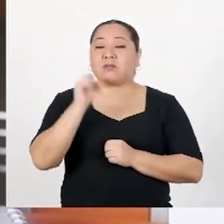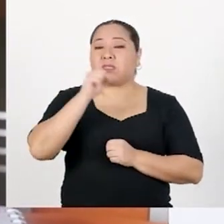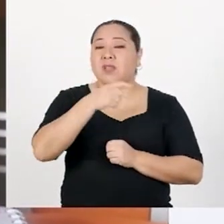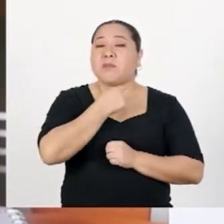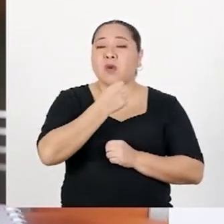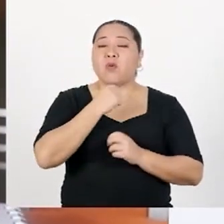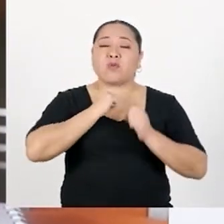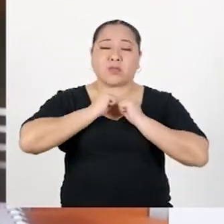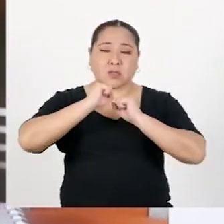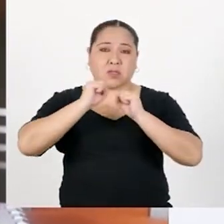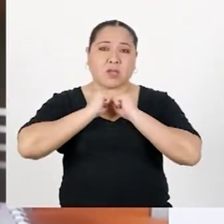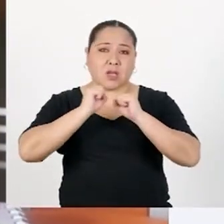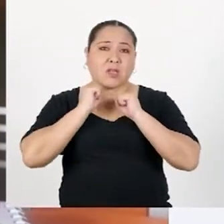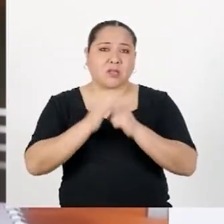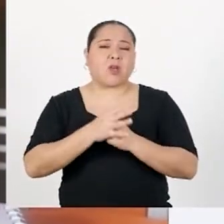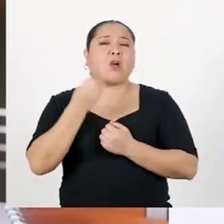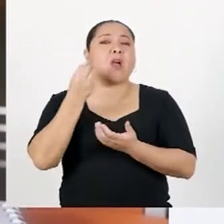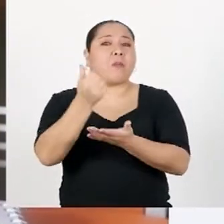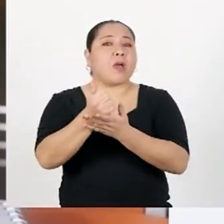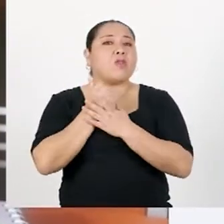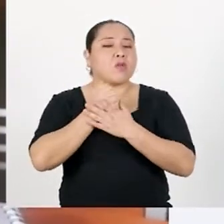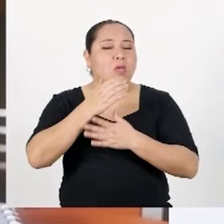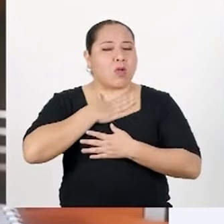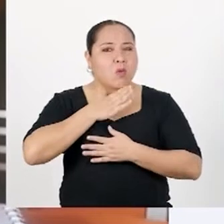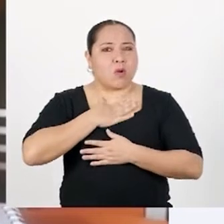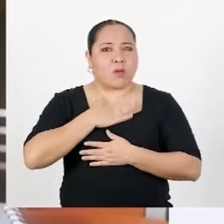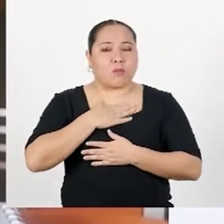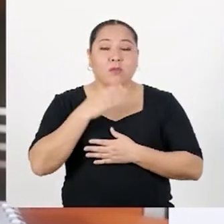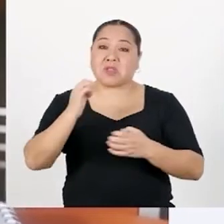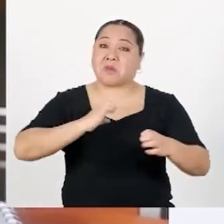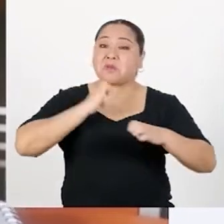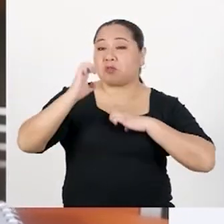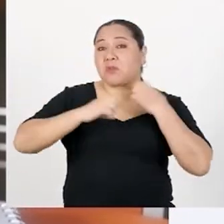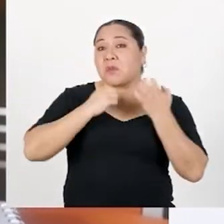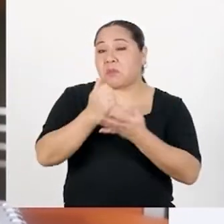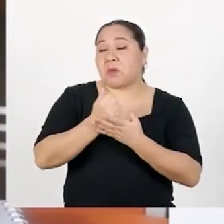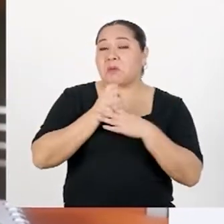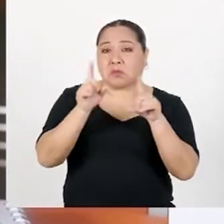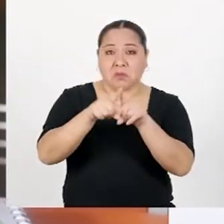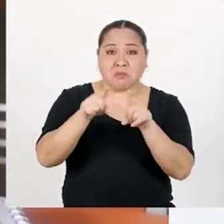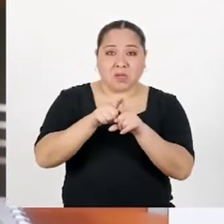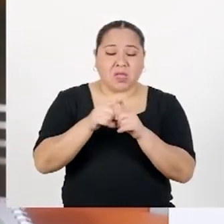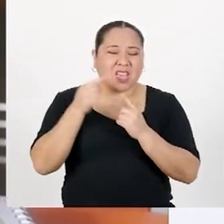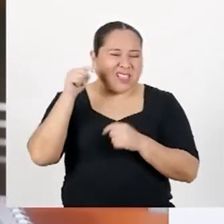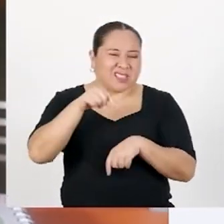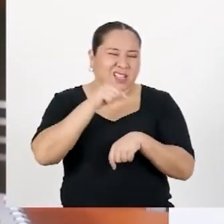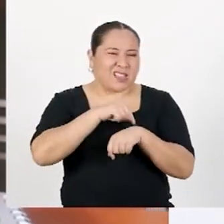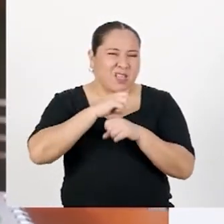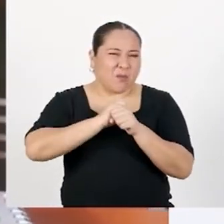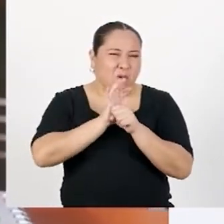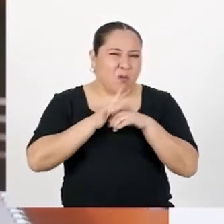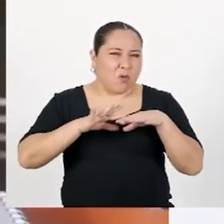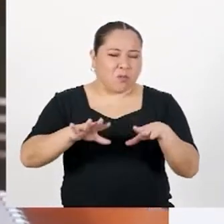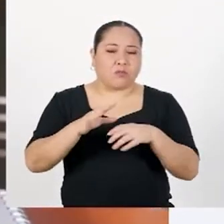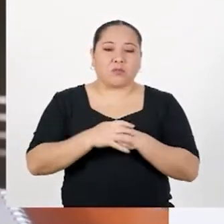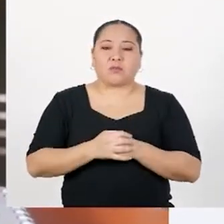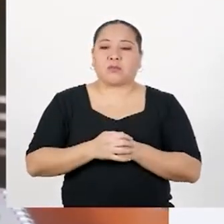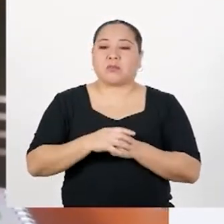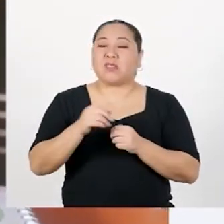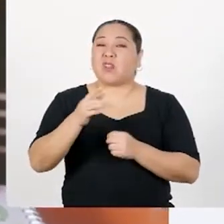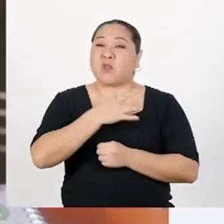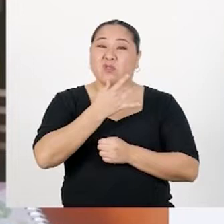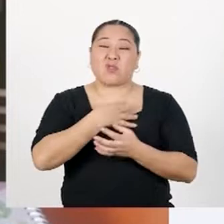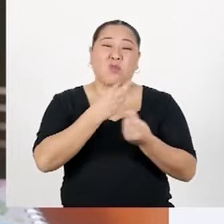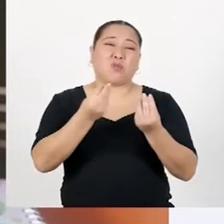Sí me gusta hacer ejercicios ya que me ayuda físicamente y emocionalmente a sobrellevar esta etapa de pandemia. 3. Cuando